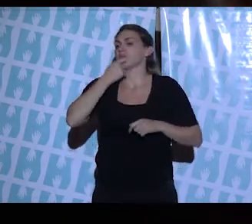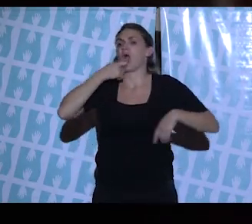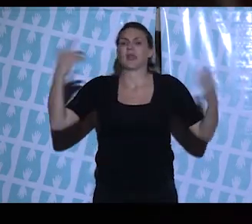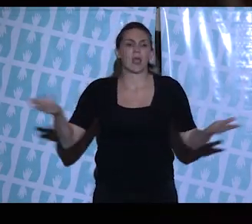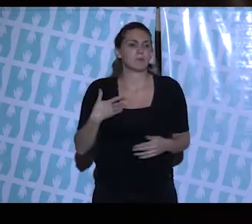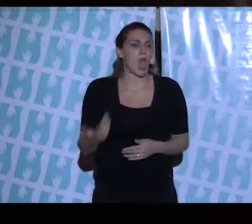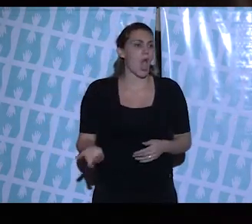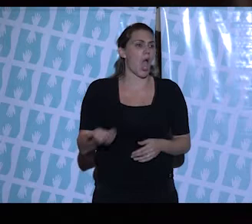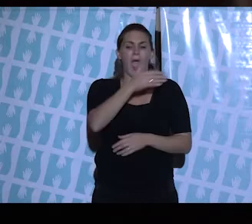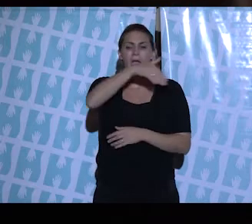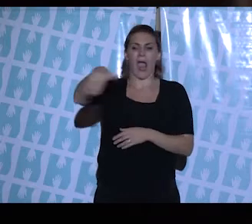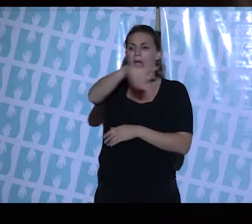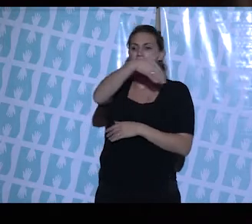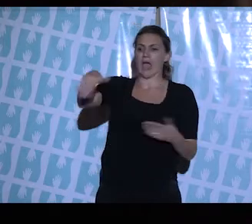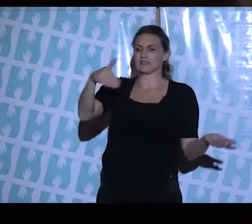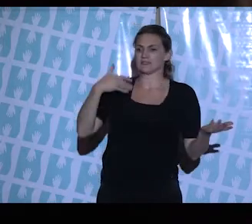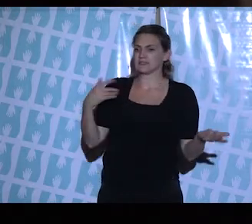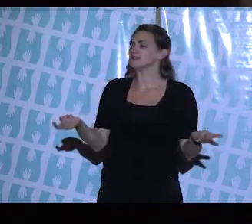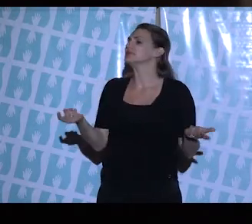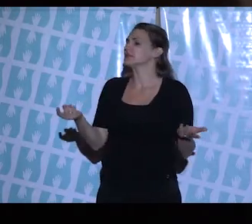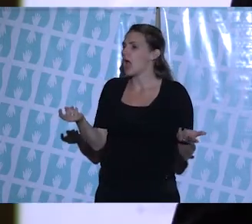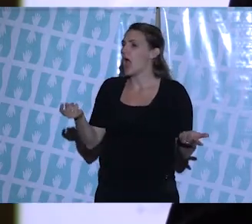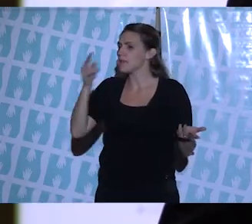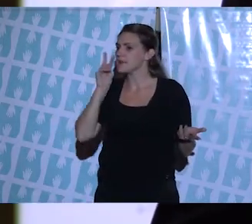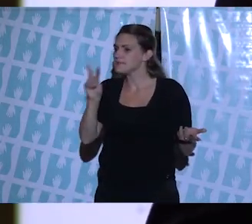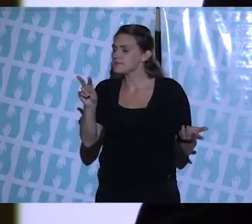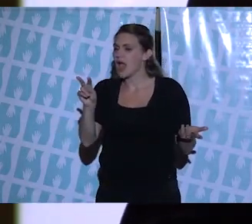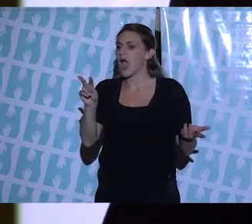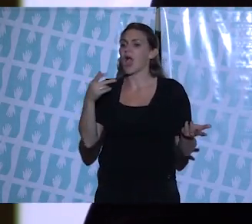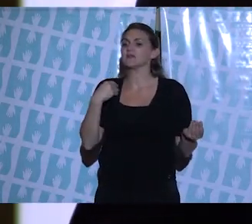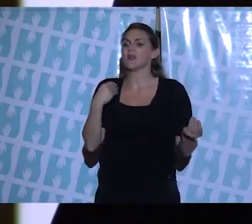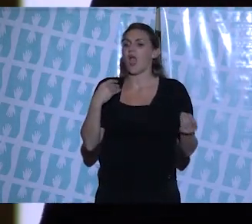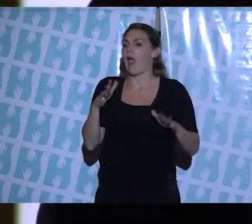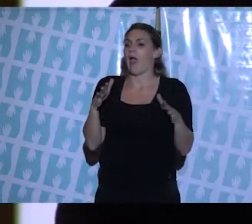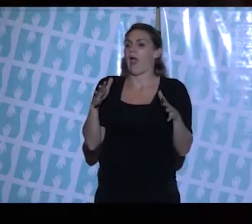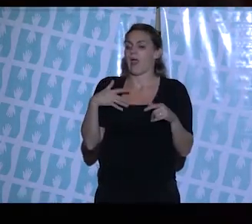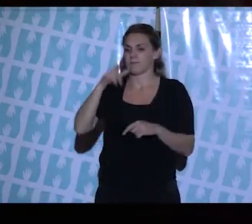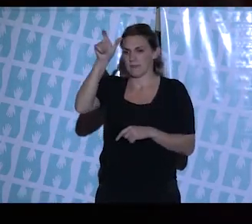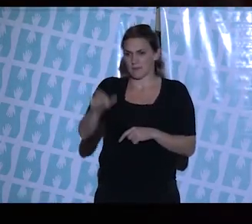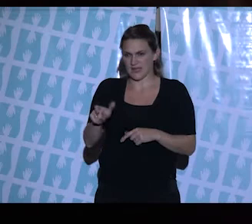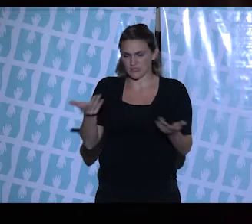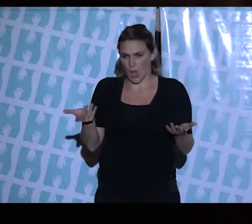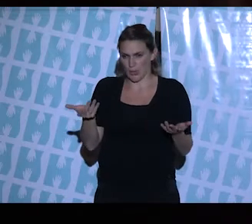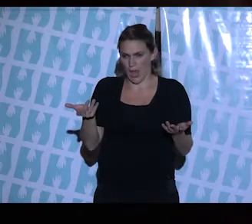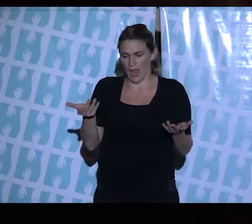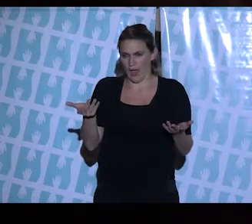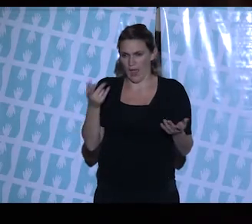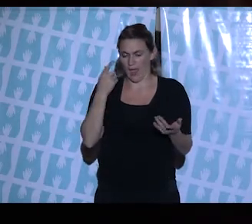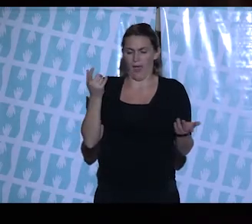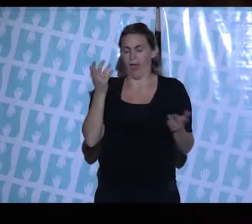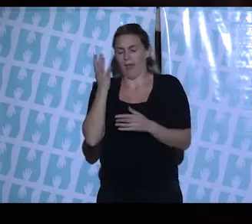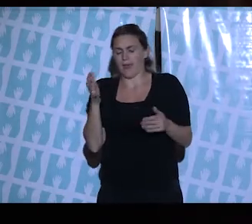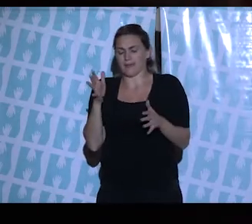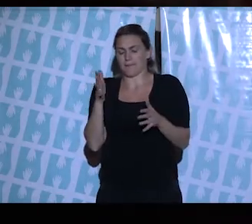calle puede diagnosticar una enfermedad de Parkinson, porque es tan típico el temblor de reposo. El tercer criterio